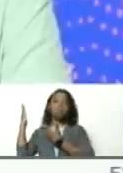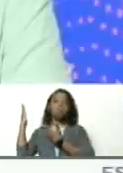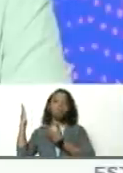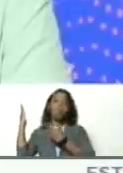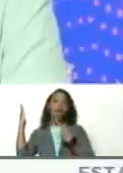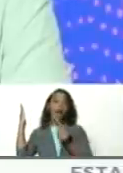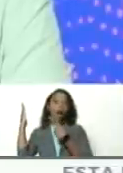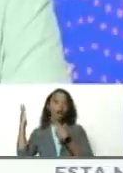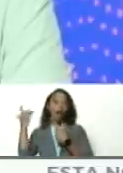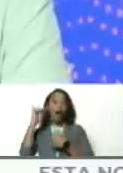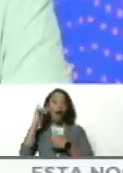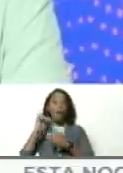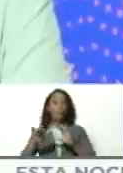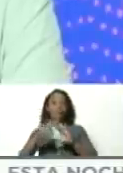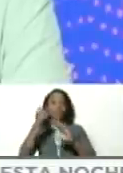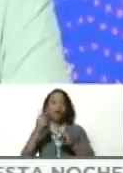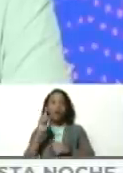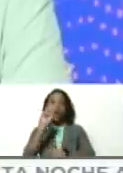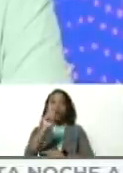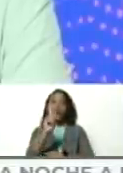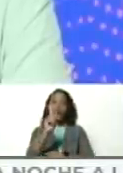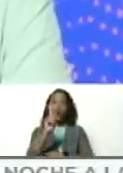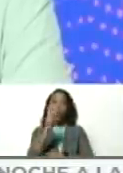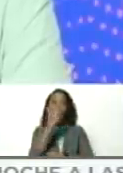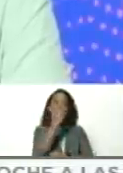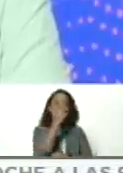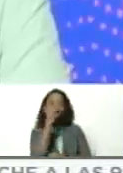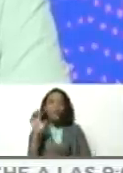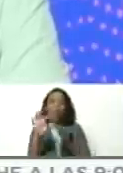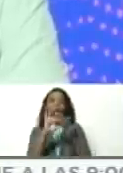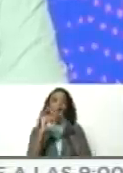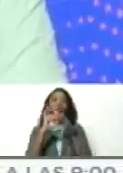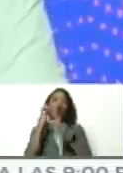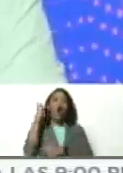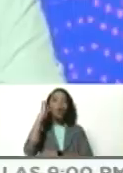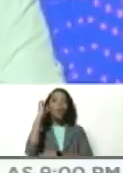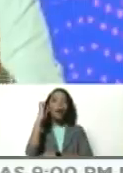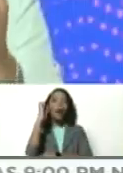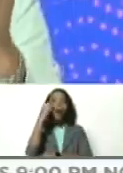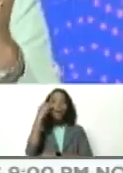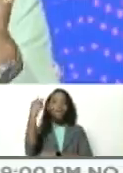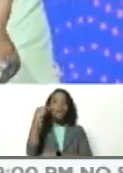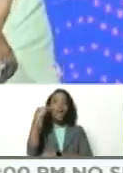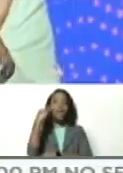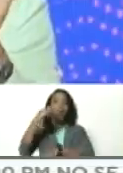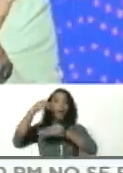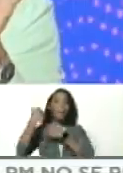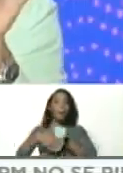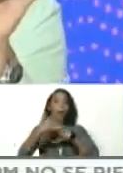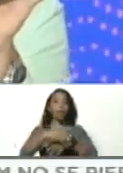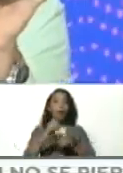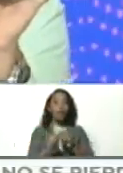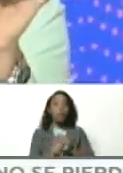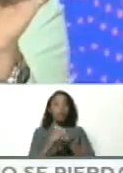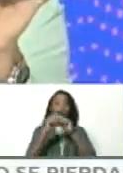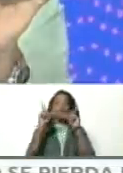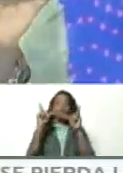está uno de los espías de la Unión Europea viendo una marcha del chavismo asombrado.